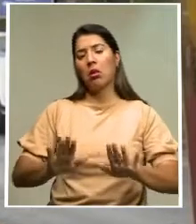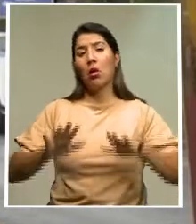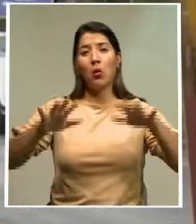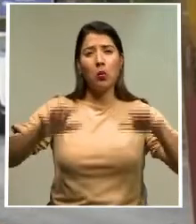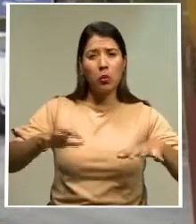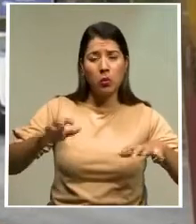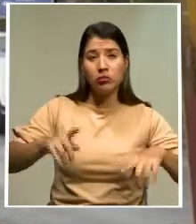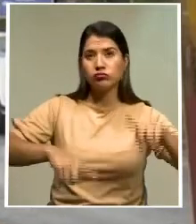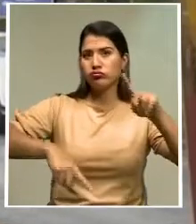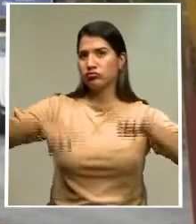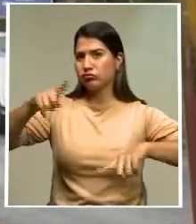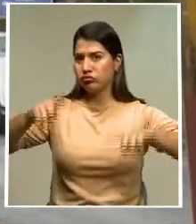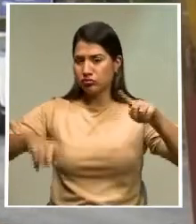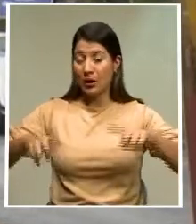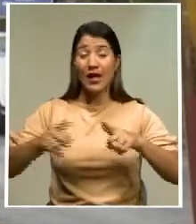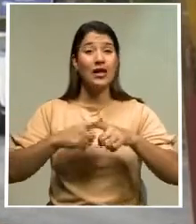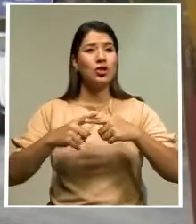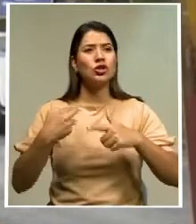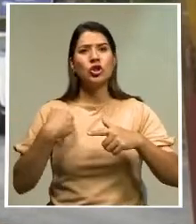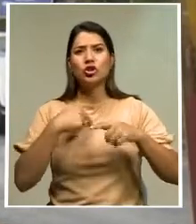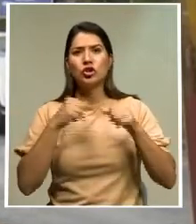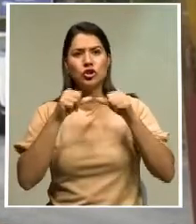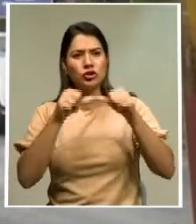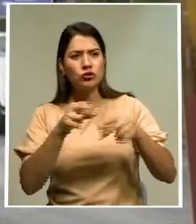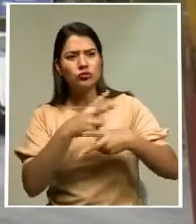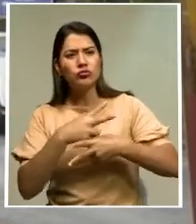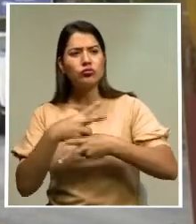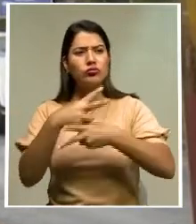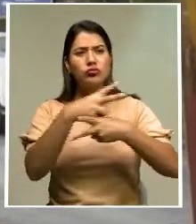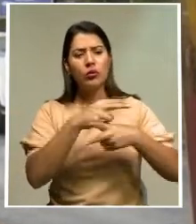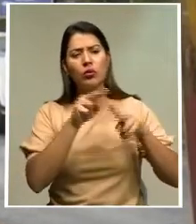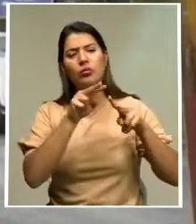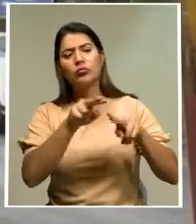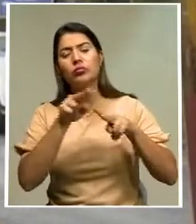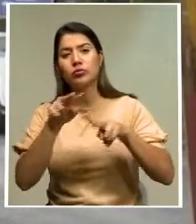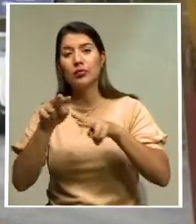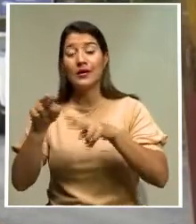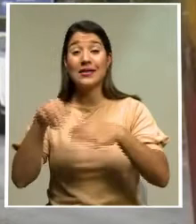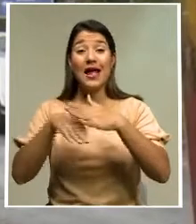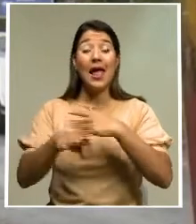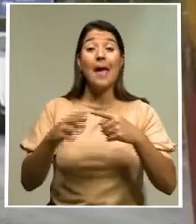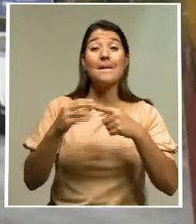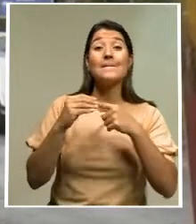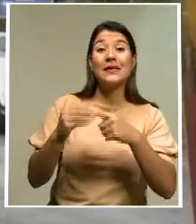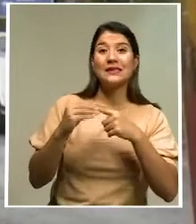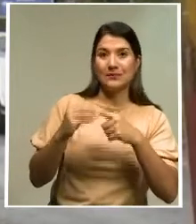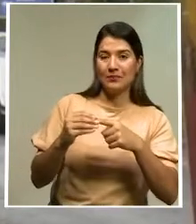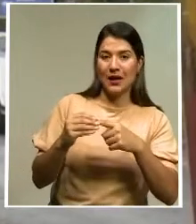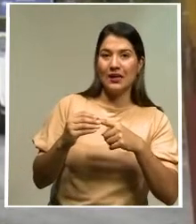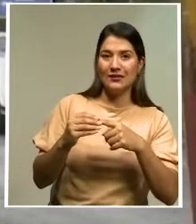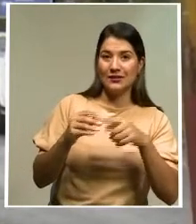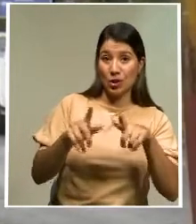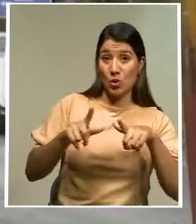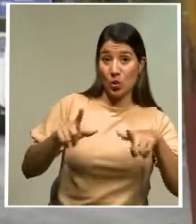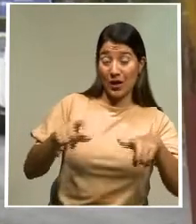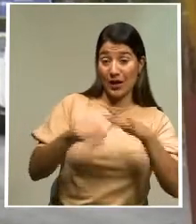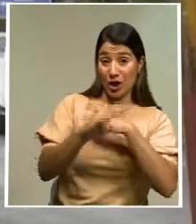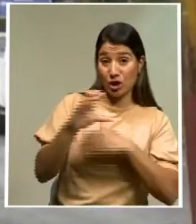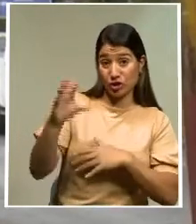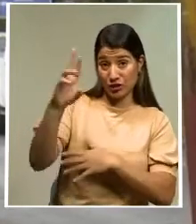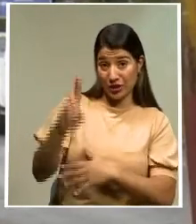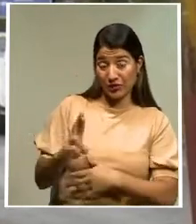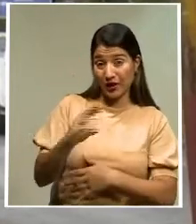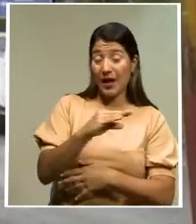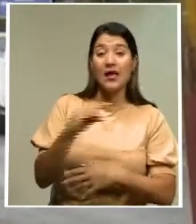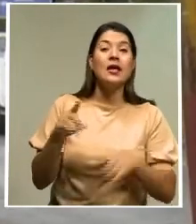alertas, sigamos un monitoreo constante y una vigilancia permanente en las principales cuencas del país, y por supuesto la activación